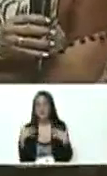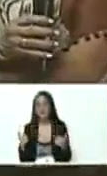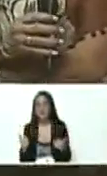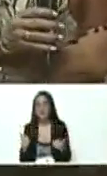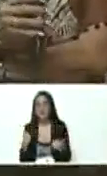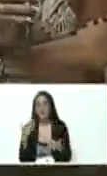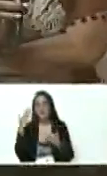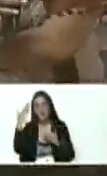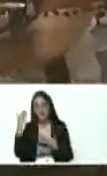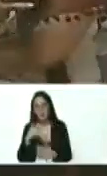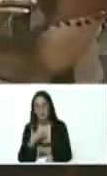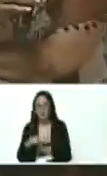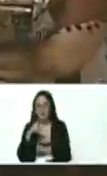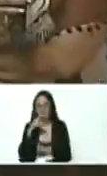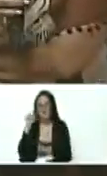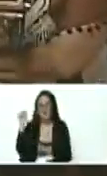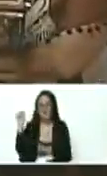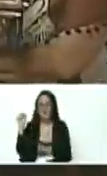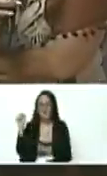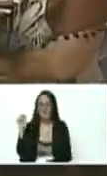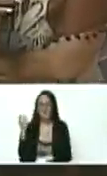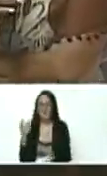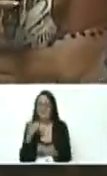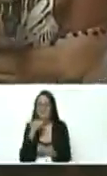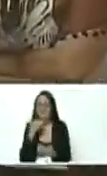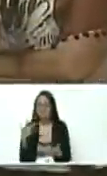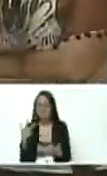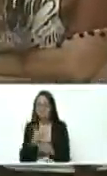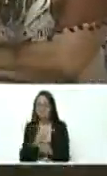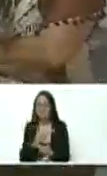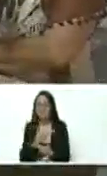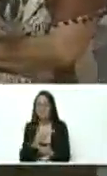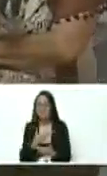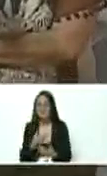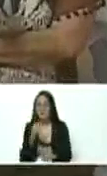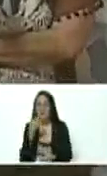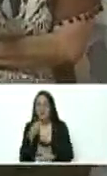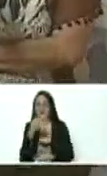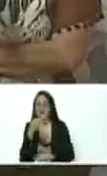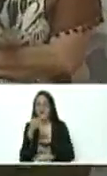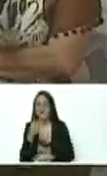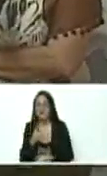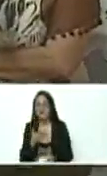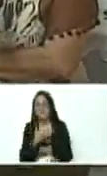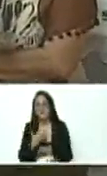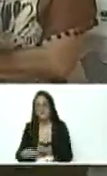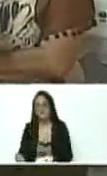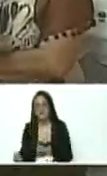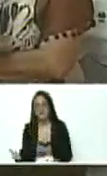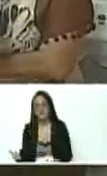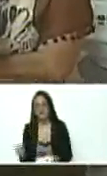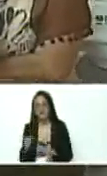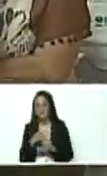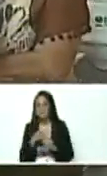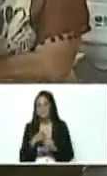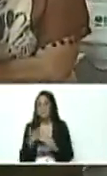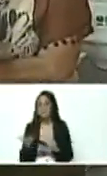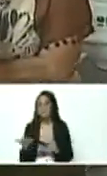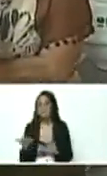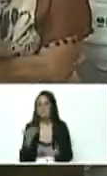el saludo a nuestro presidente Nicolás Maduro para ir cerrando ya el pase. Buenas tardes, señor presidente. Primero que